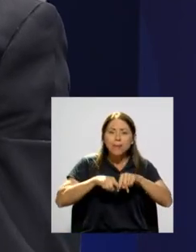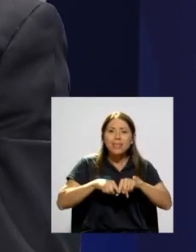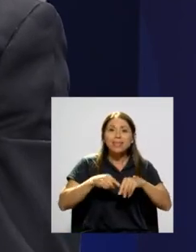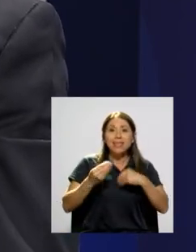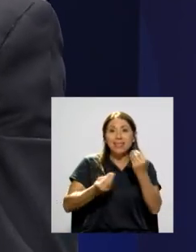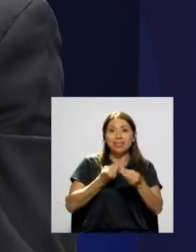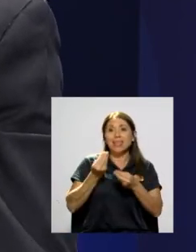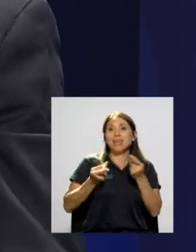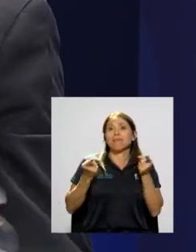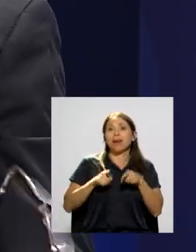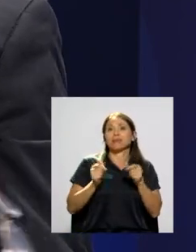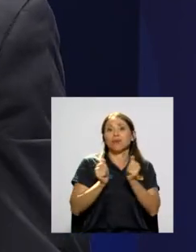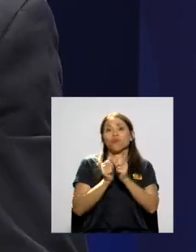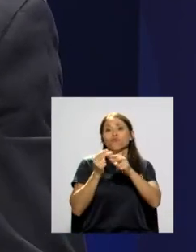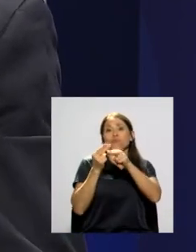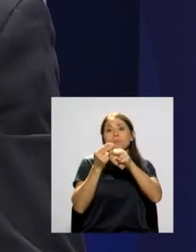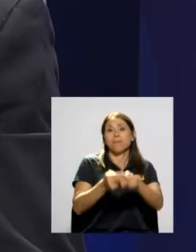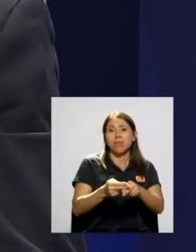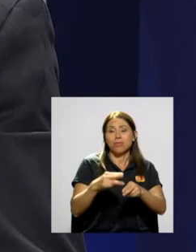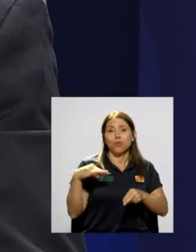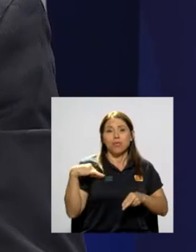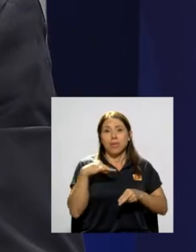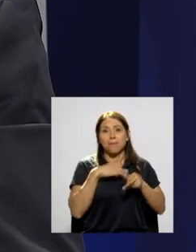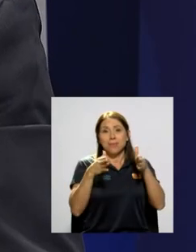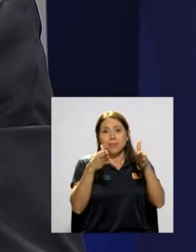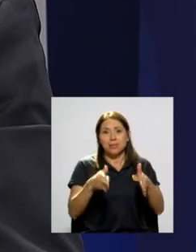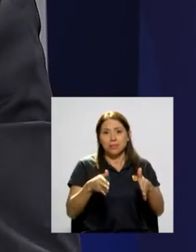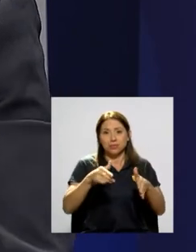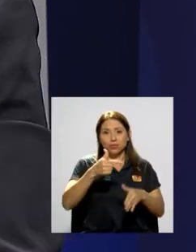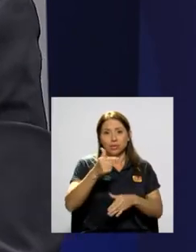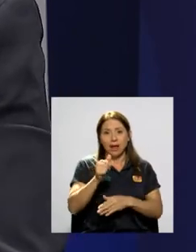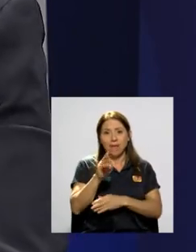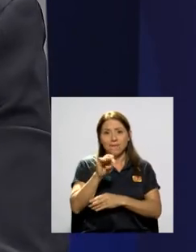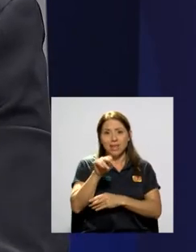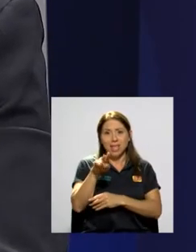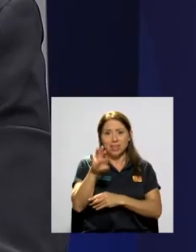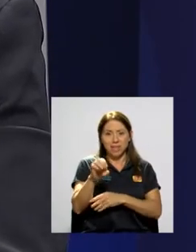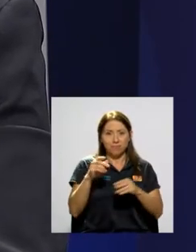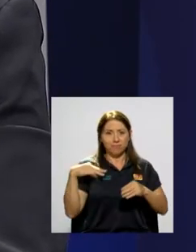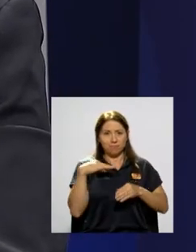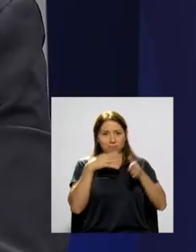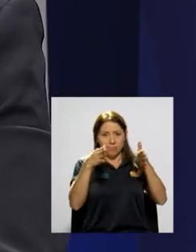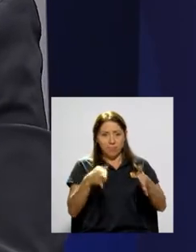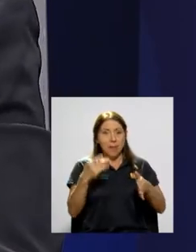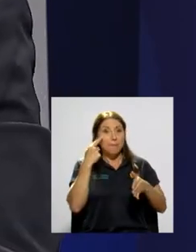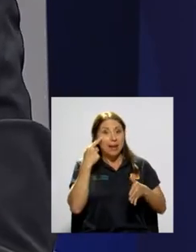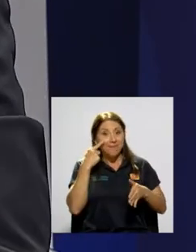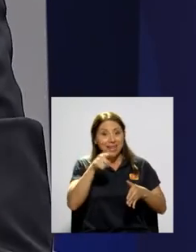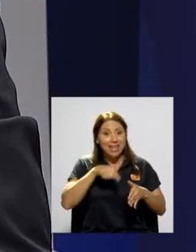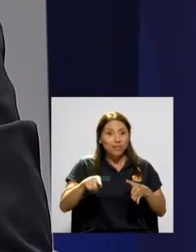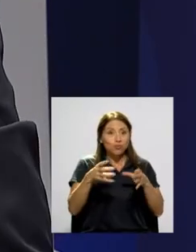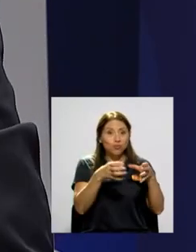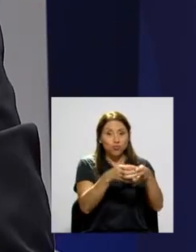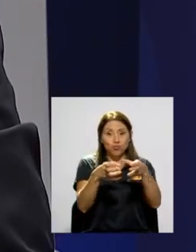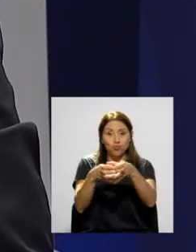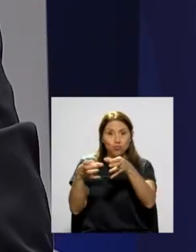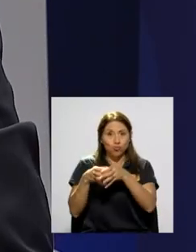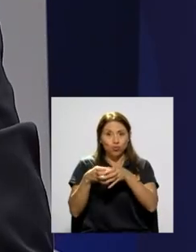nombramiento de gabinete para ver efectivamente que esos sectores privilegiados de ese modelo de desarrollo, que también